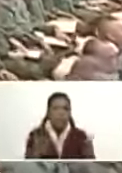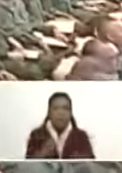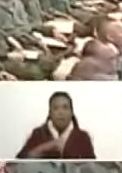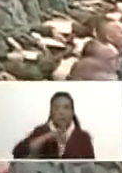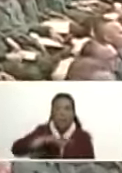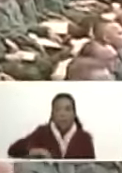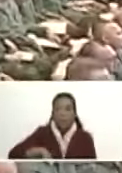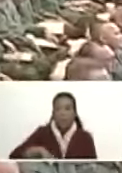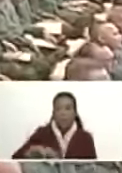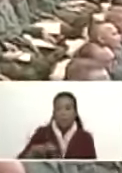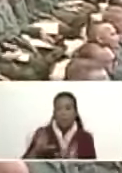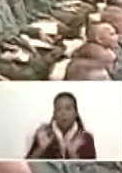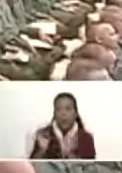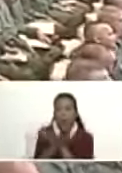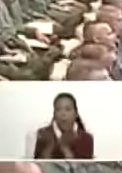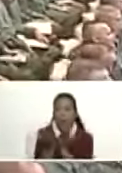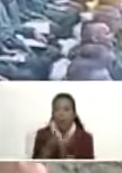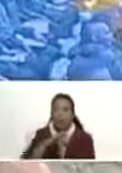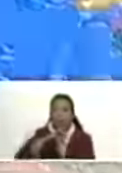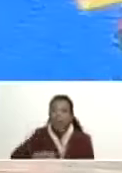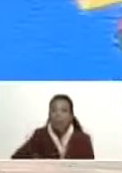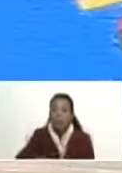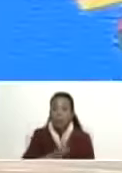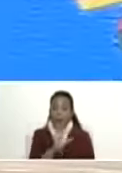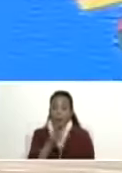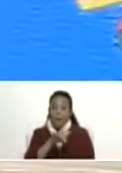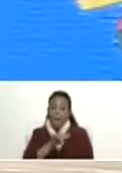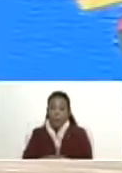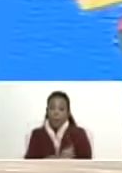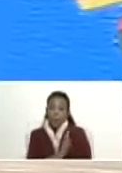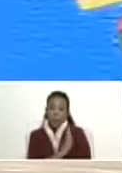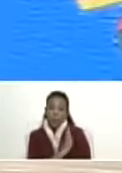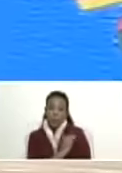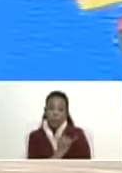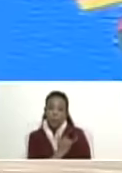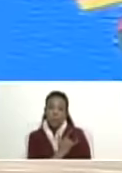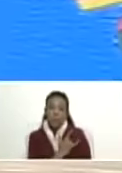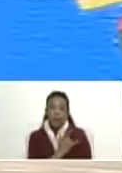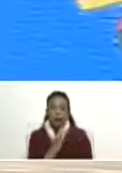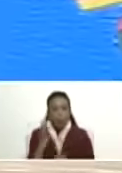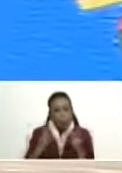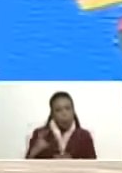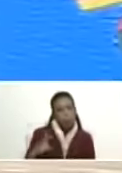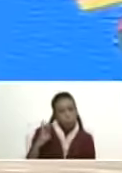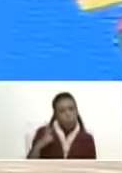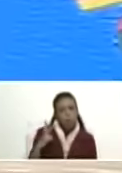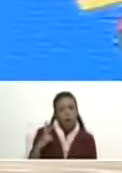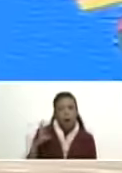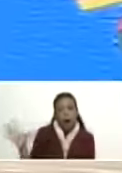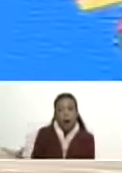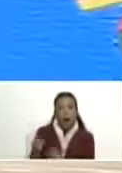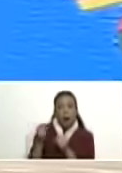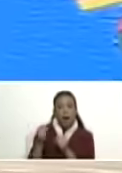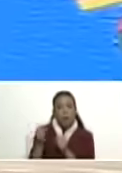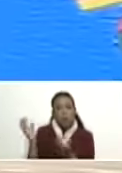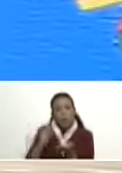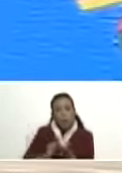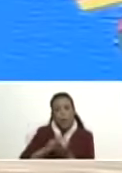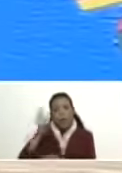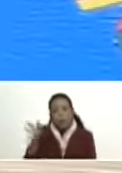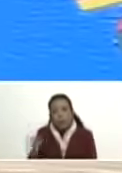Historia, que planteaba que buscáramos por la vía diplomática el rescate de la Guayana Esequiba.